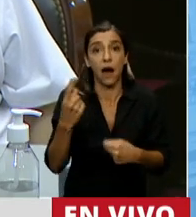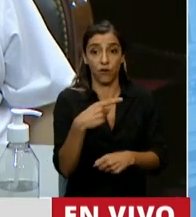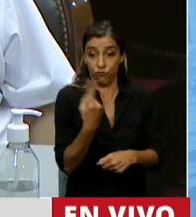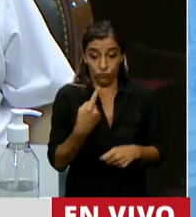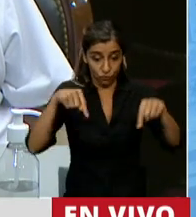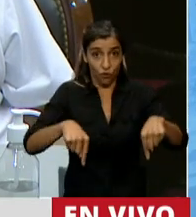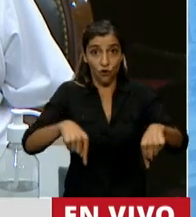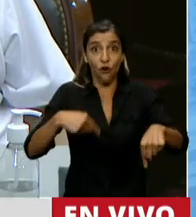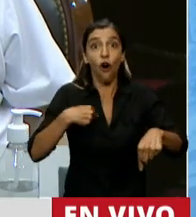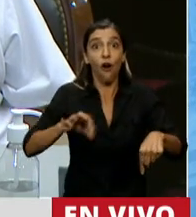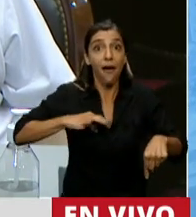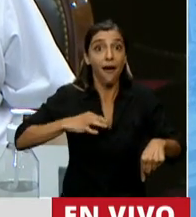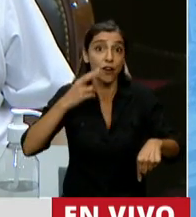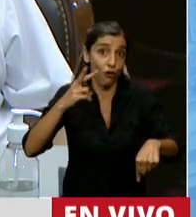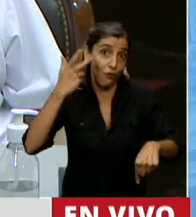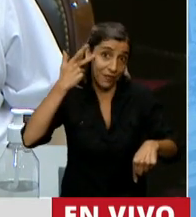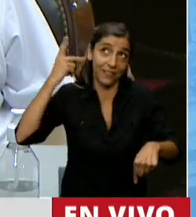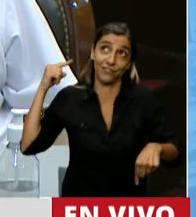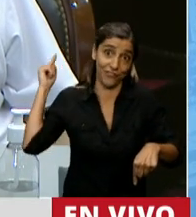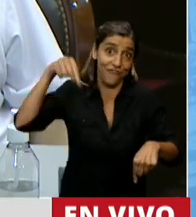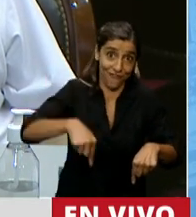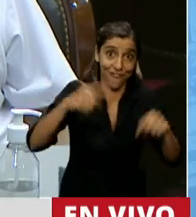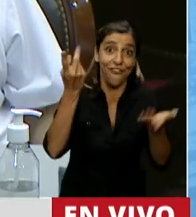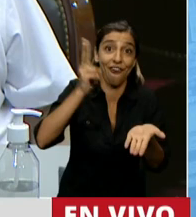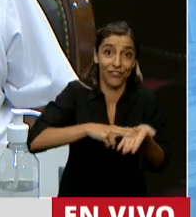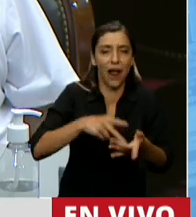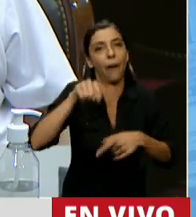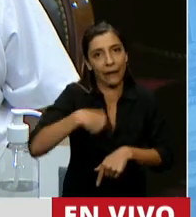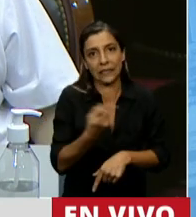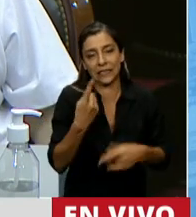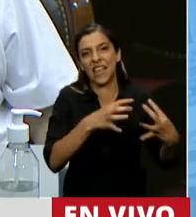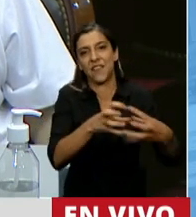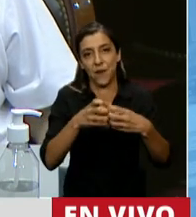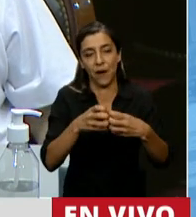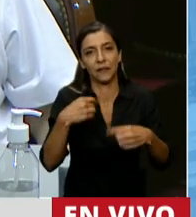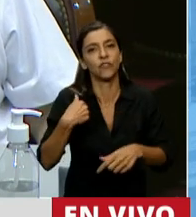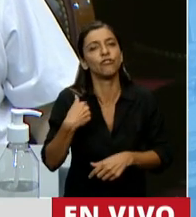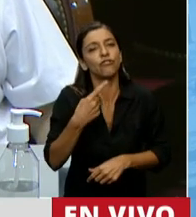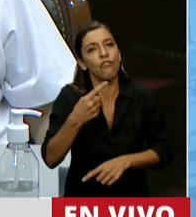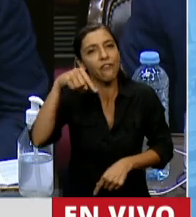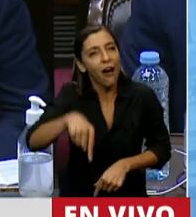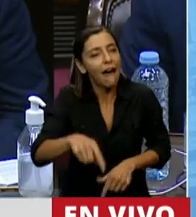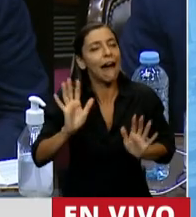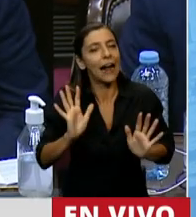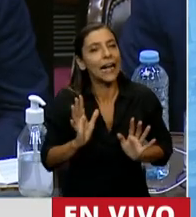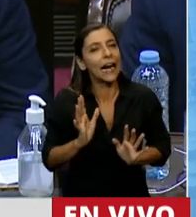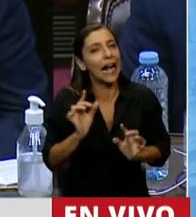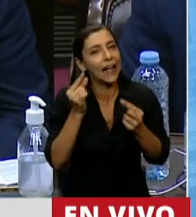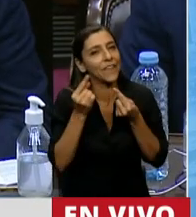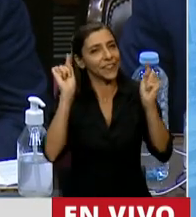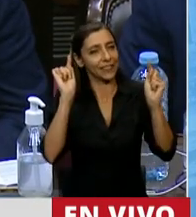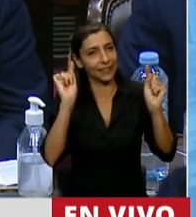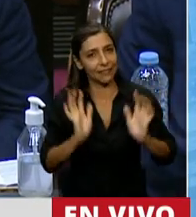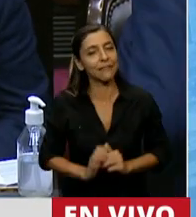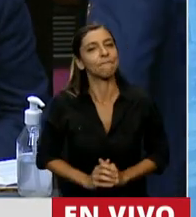que lo hayamos discutido en el 2018. Pero quiero decir que esta vez hay una diferencia. La diferencia que